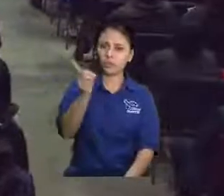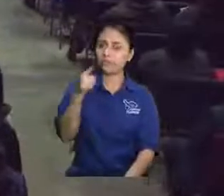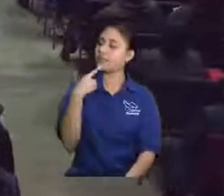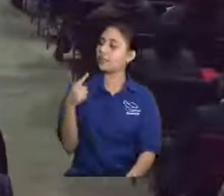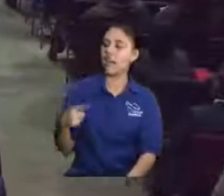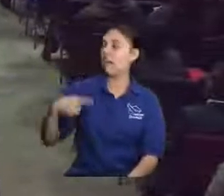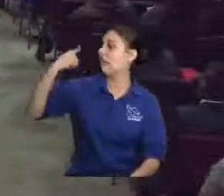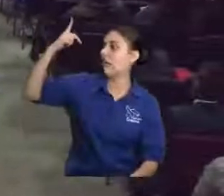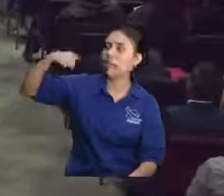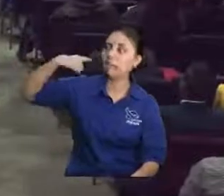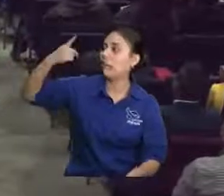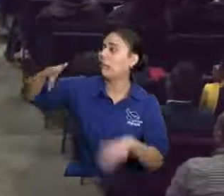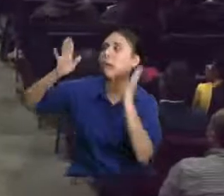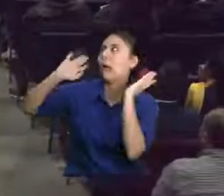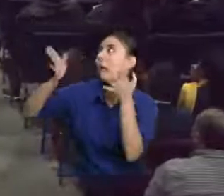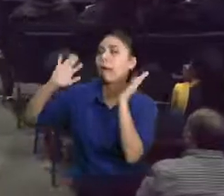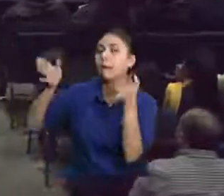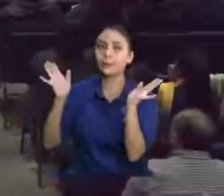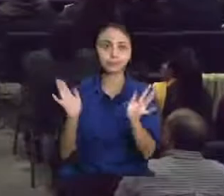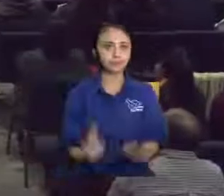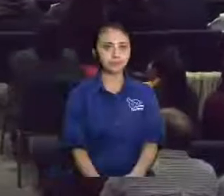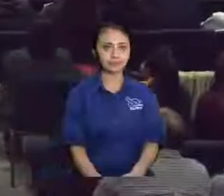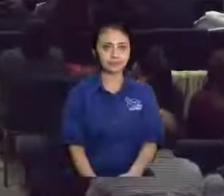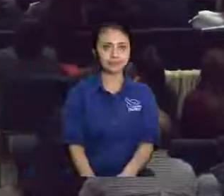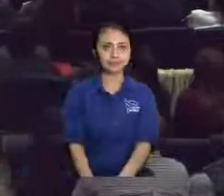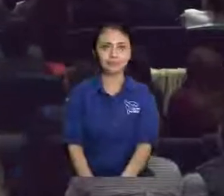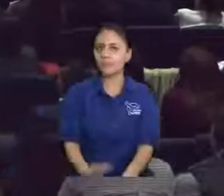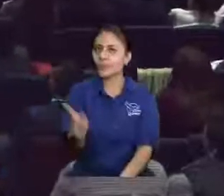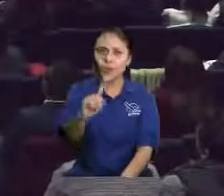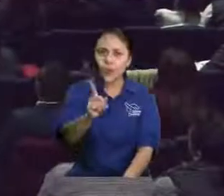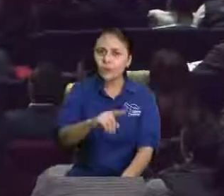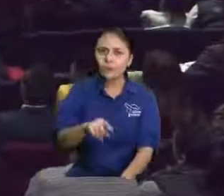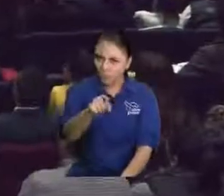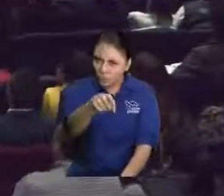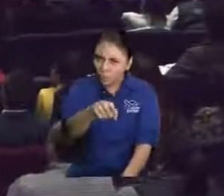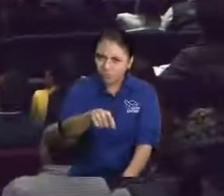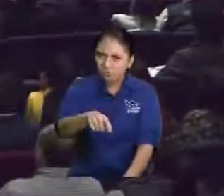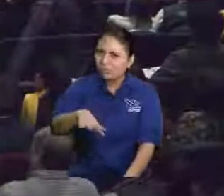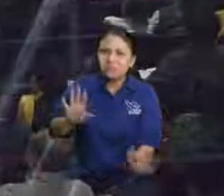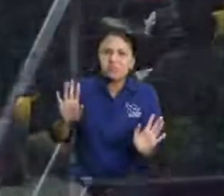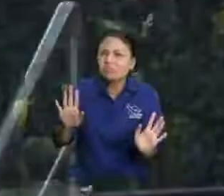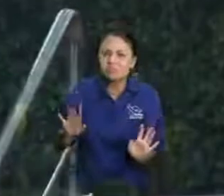embelequero? ¿Al araco? No, déjalo.